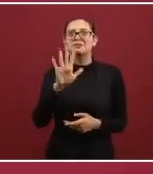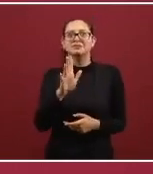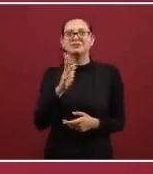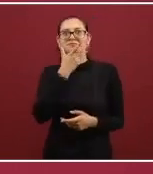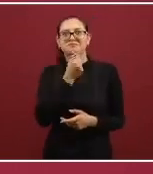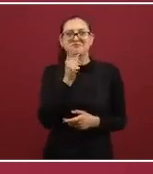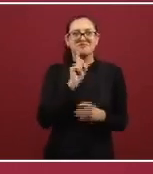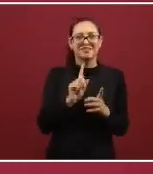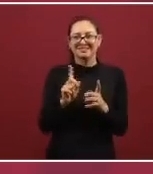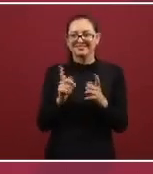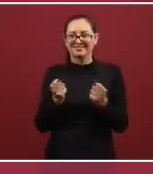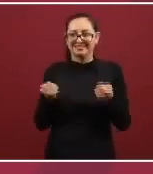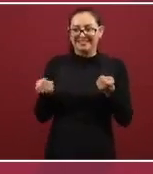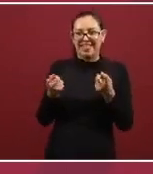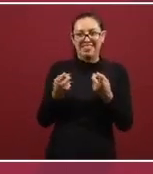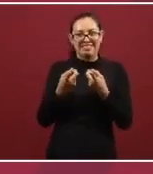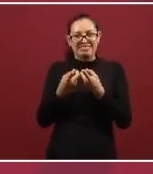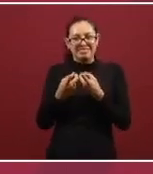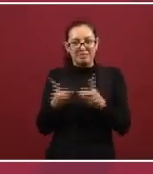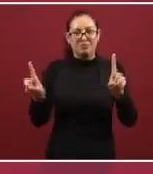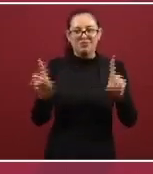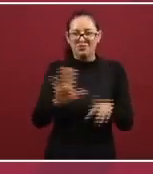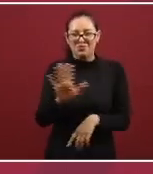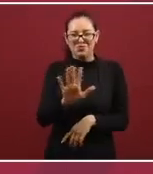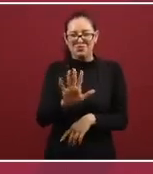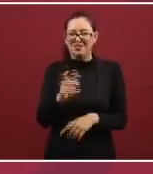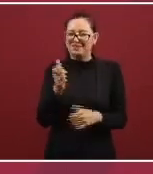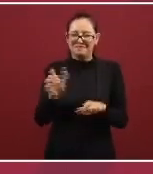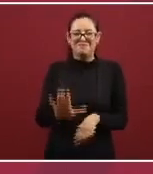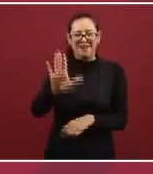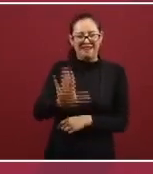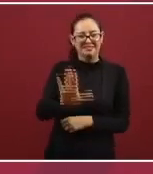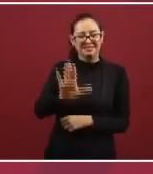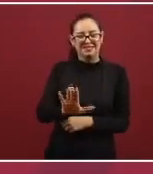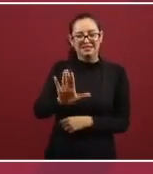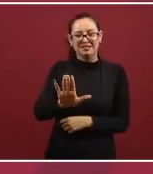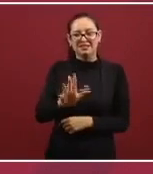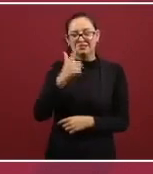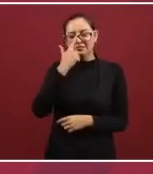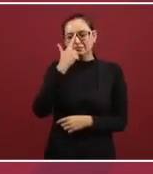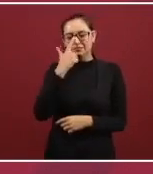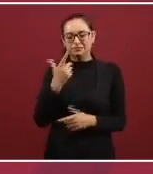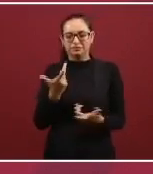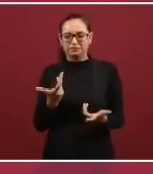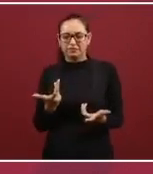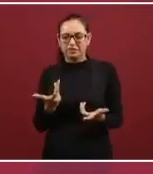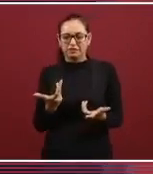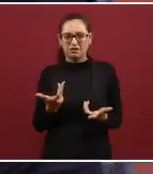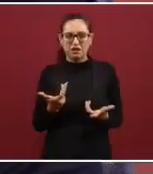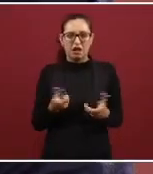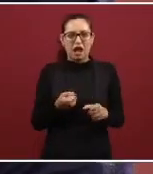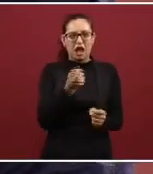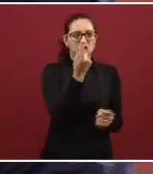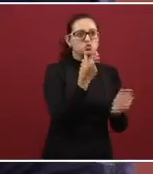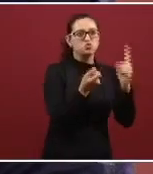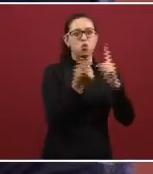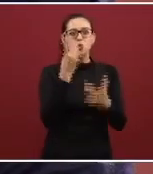que no salgan por ahí los que solo buscan llegar a los cargos